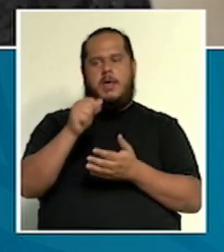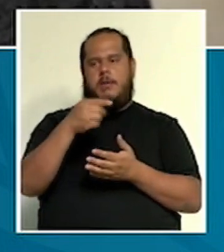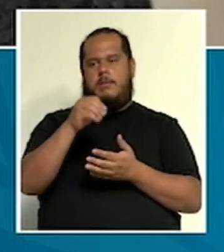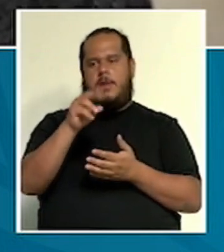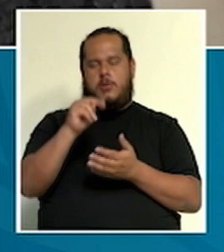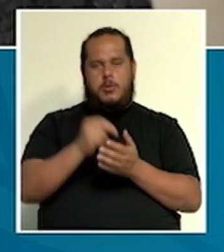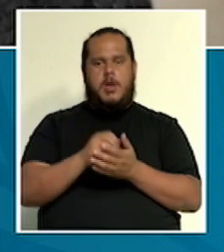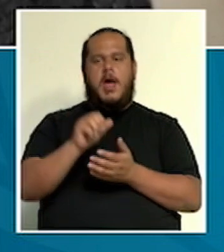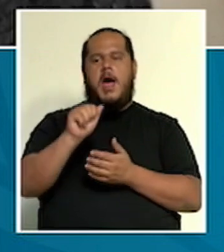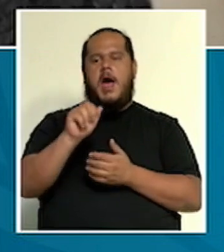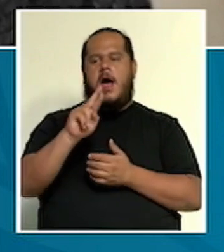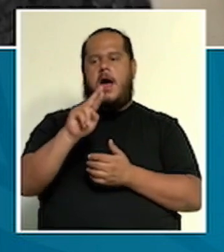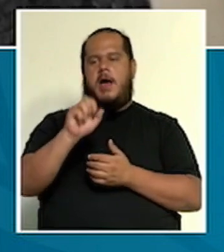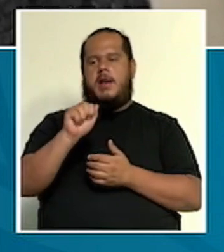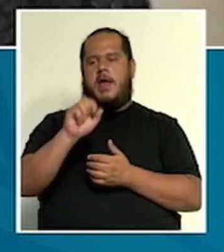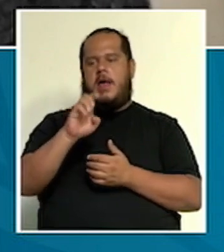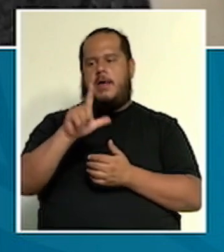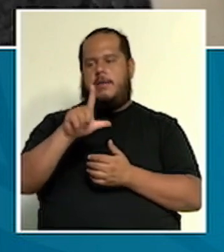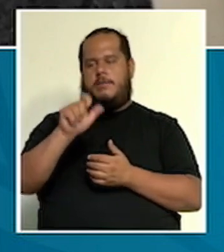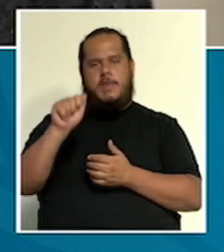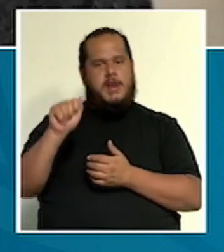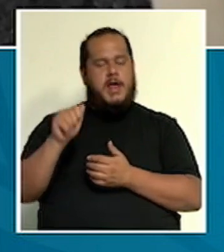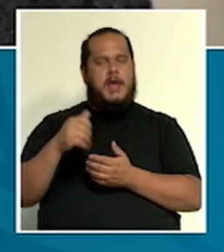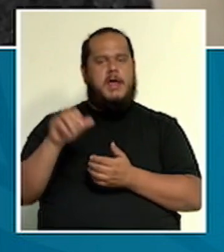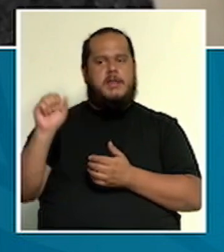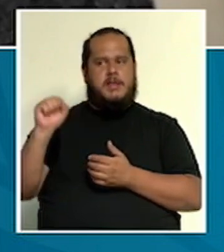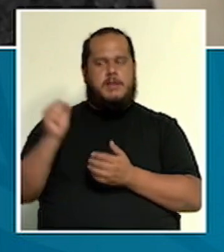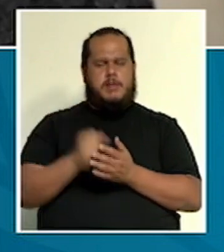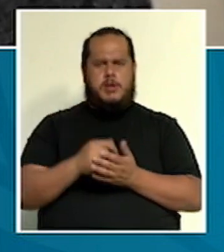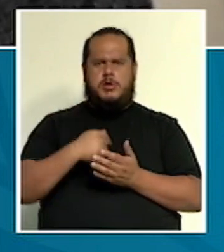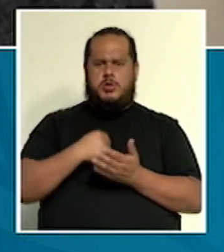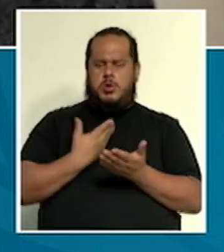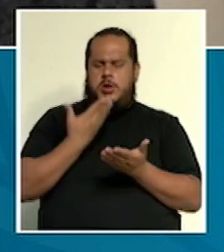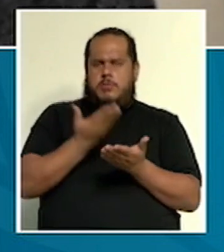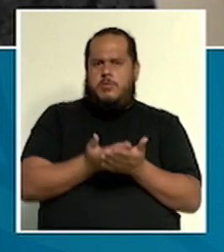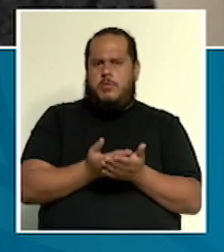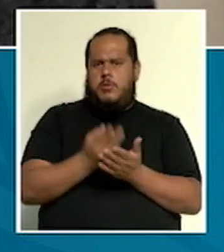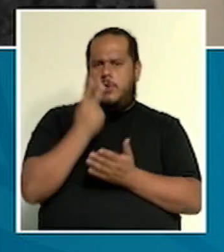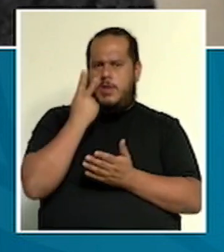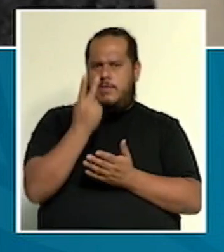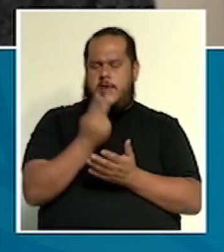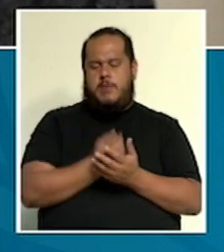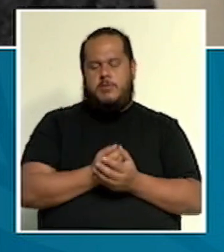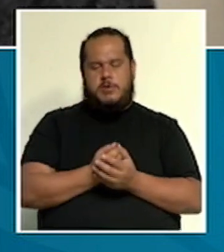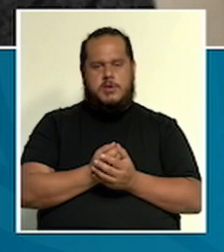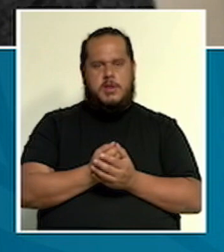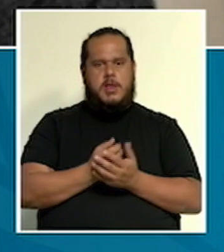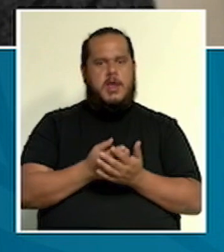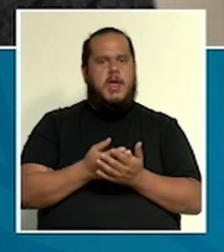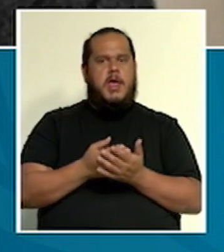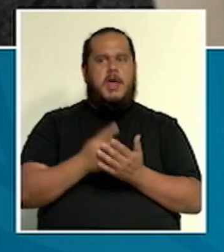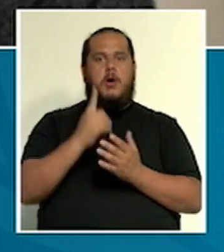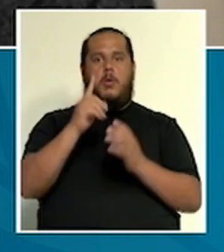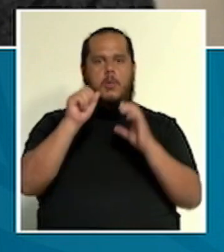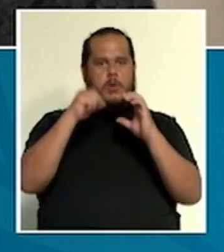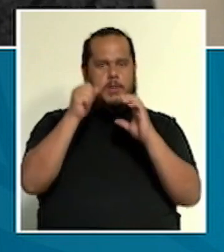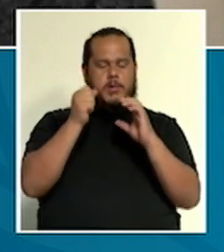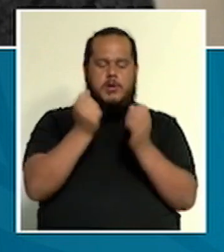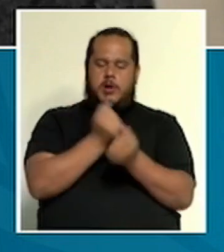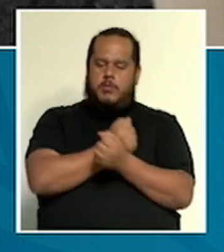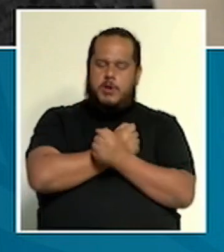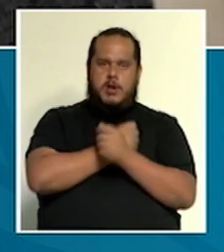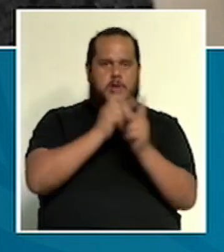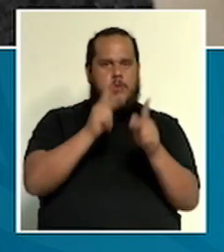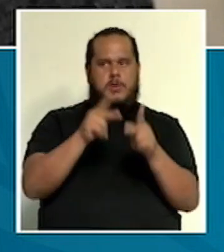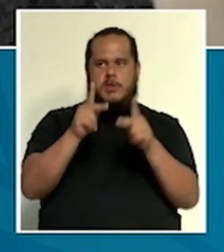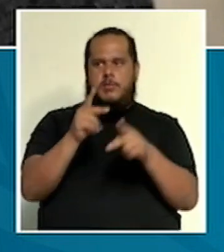Arabella Salaberry. Arabella, le propongo que veamos el tráiler de una película muy querida por el